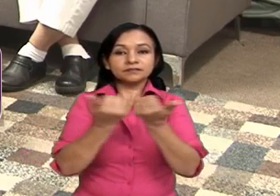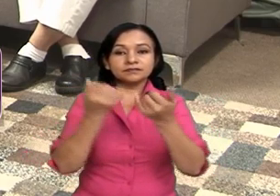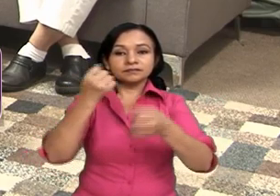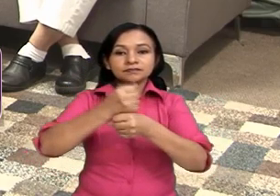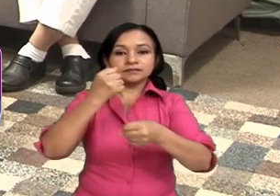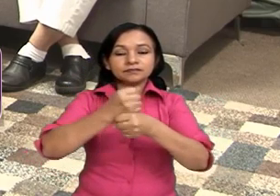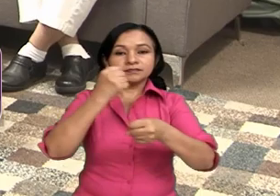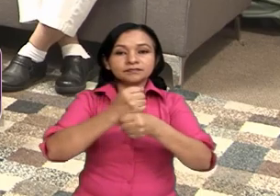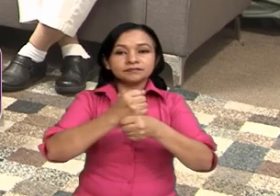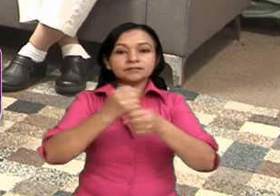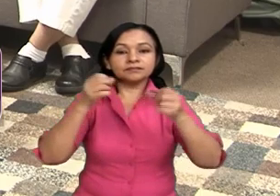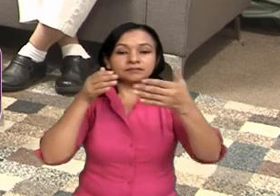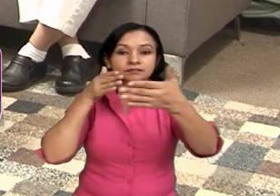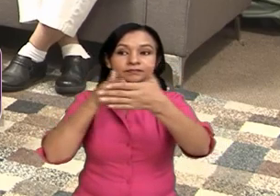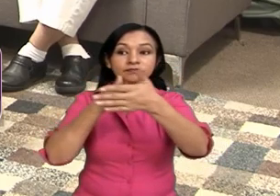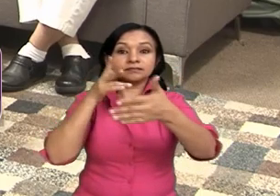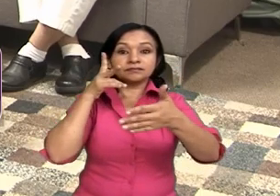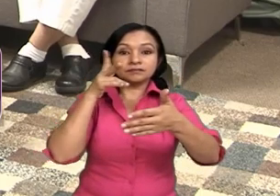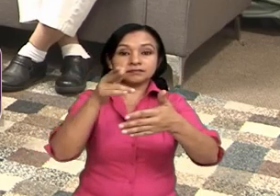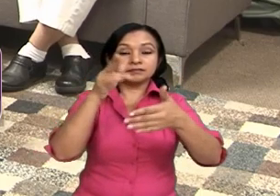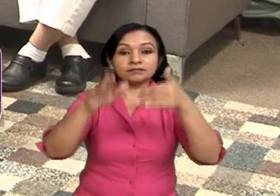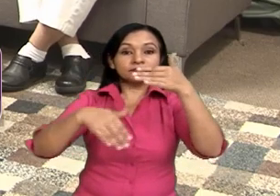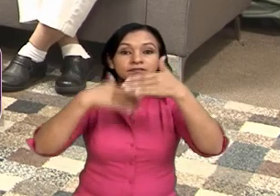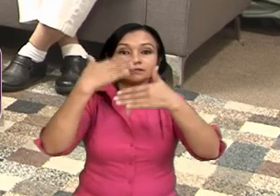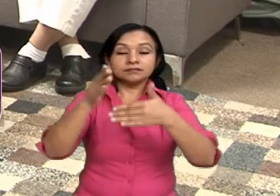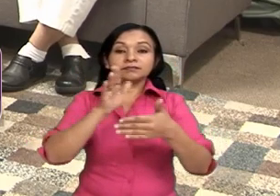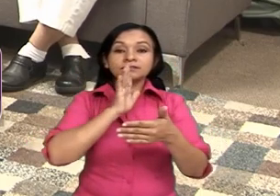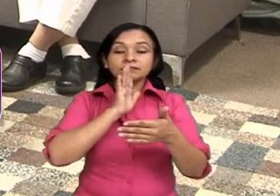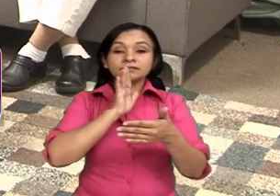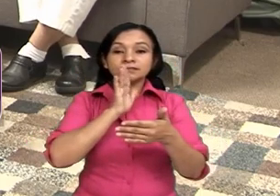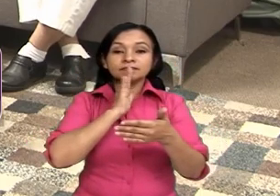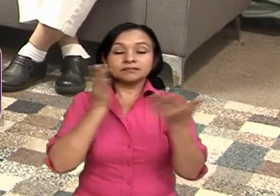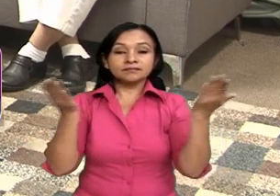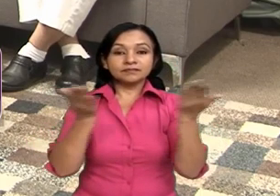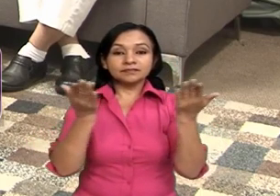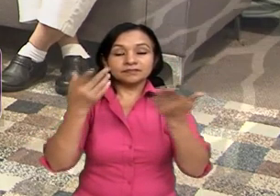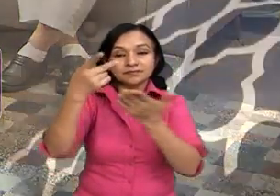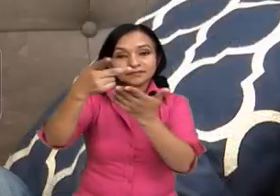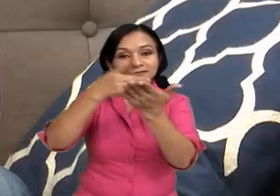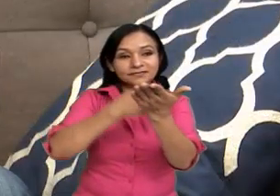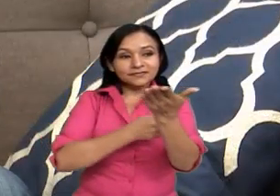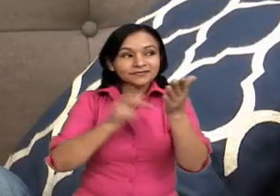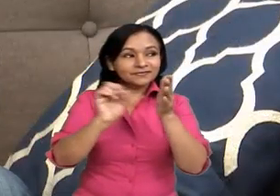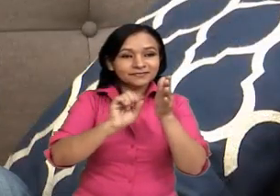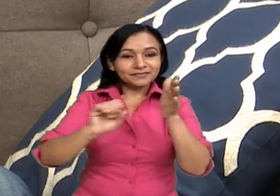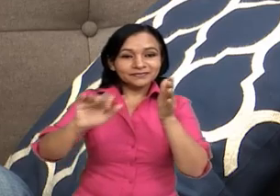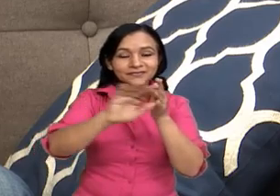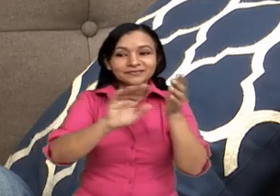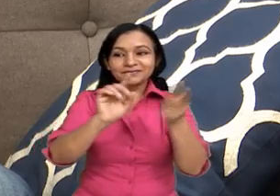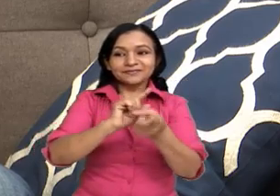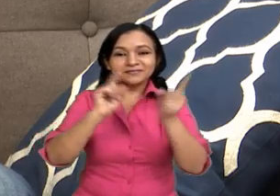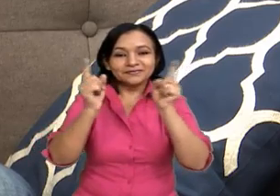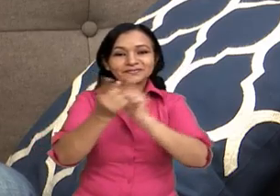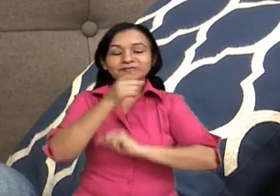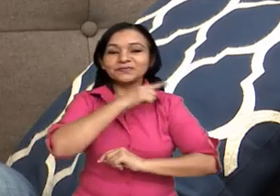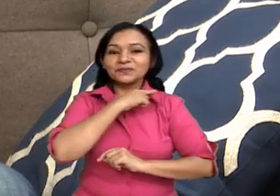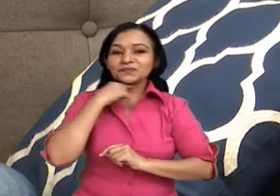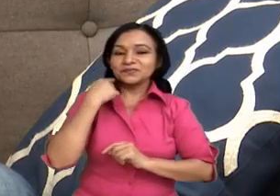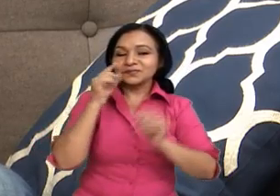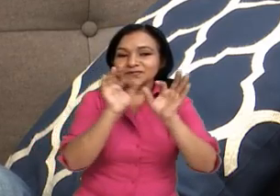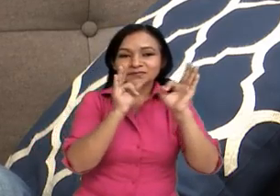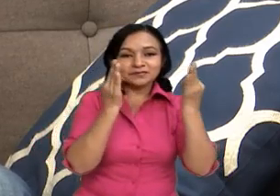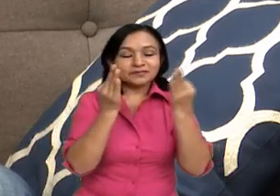social nicaragüense. Tenemos que hacer una pausa, pero al volver quisiera que habláramos también de esos proyectos sociales que han transformado la realidad de las